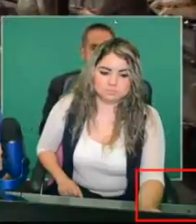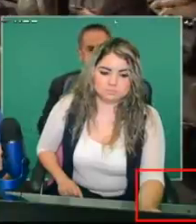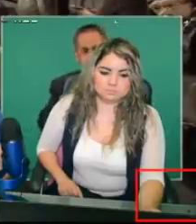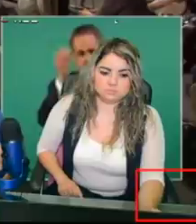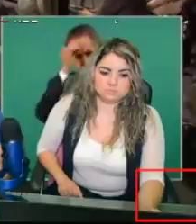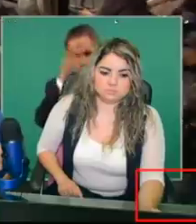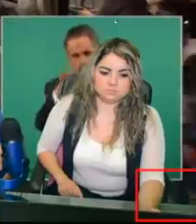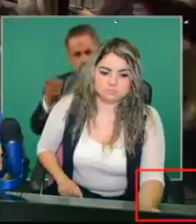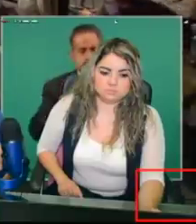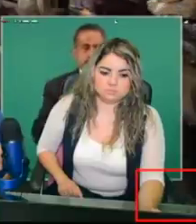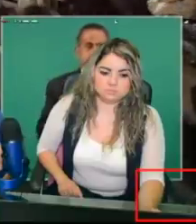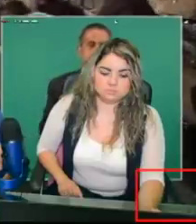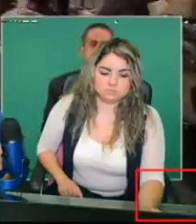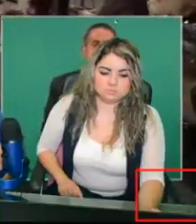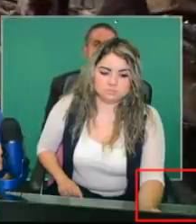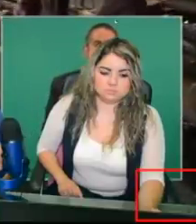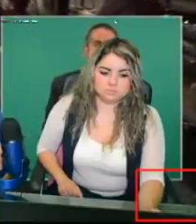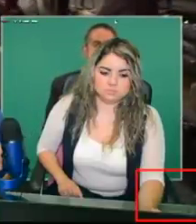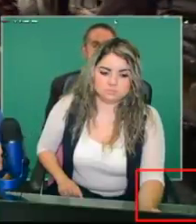amable.